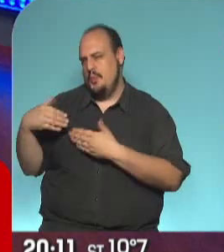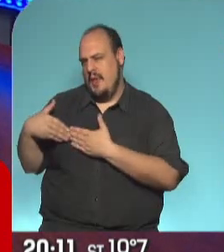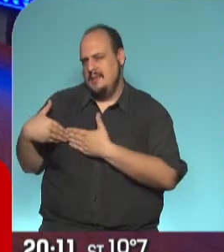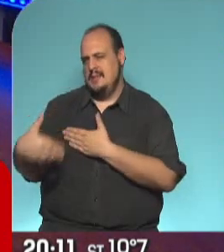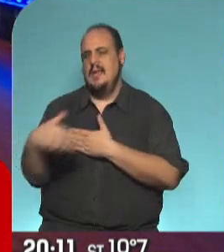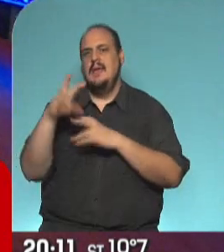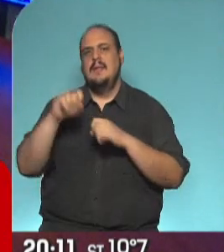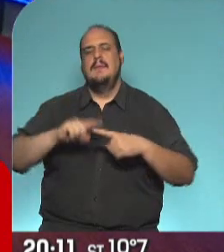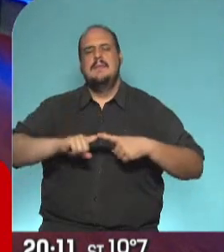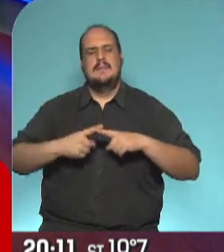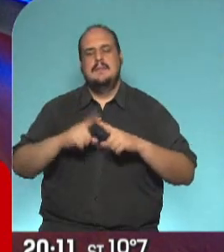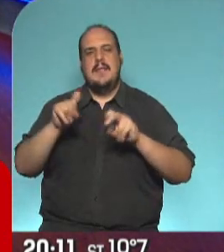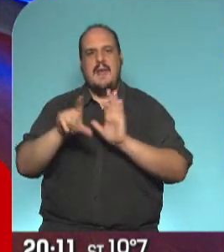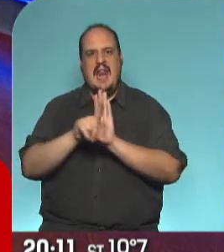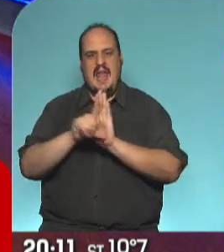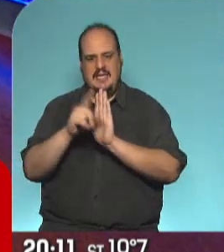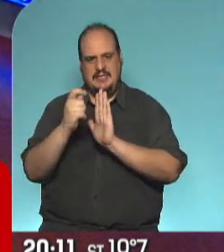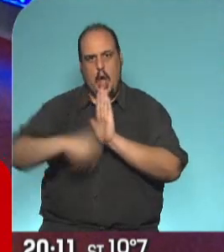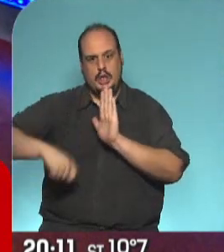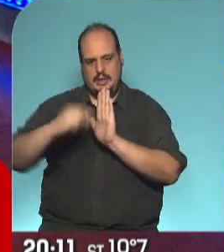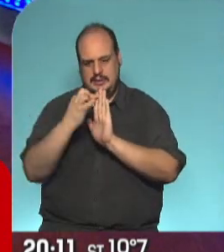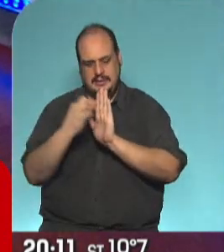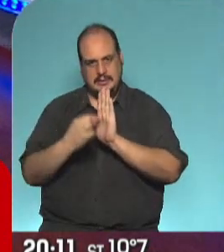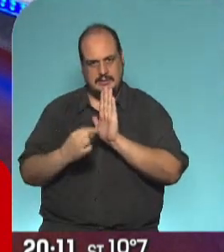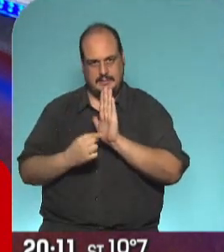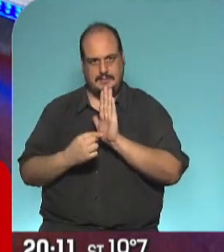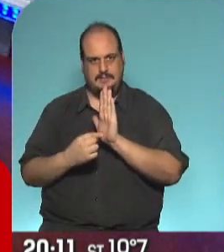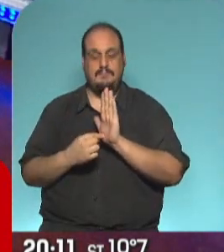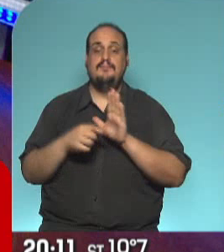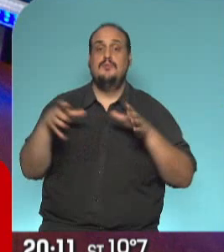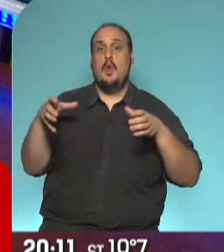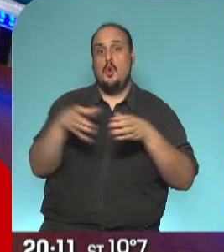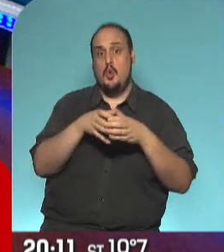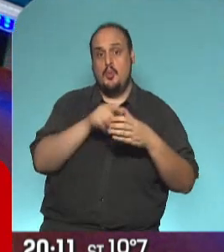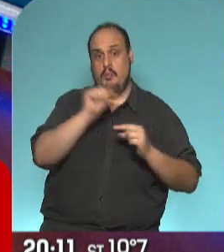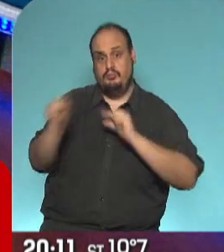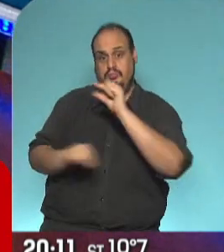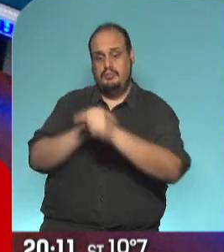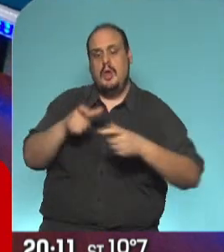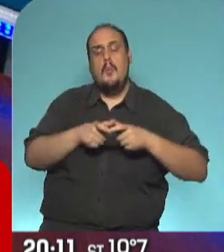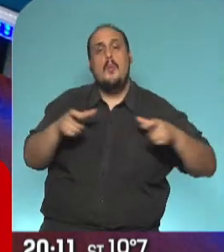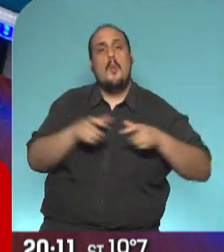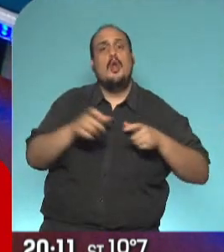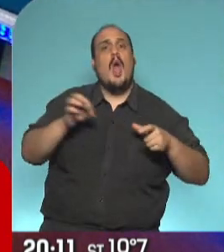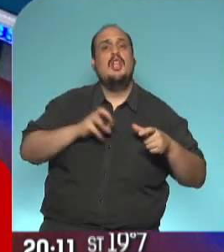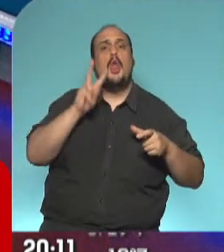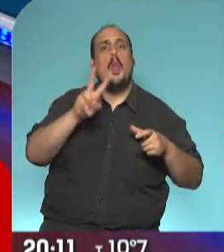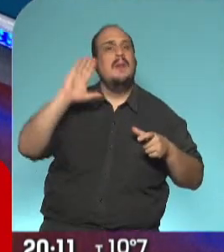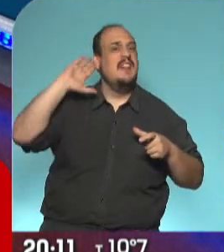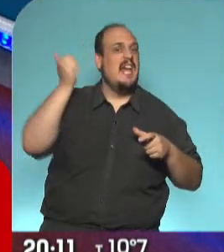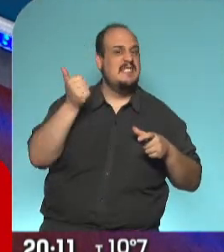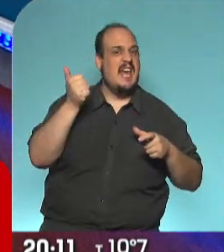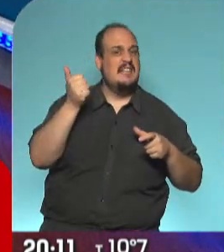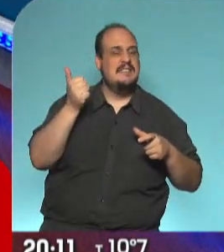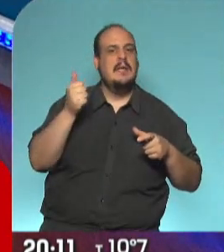disputa entre las cuestiones legales, entre los contratos, ¿no? Porque teníamos a los acreedores que tenían bonos de 2016 que querían beneficios de